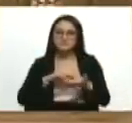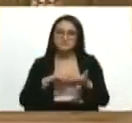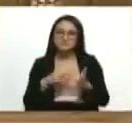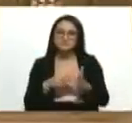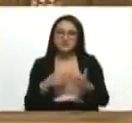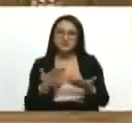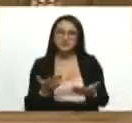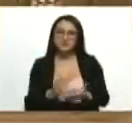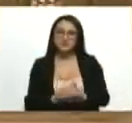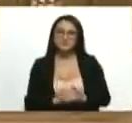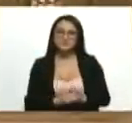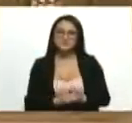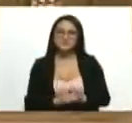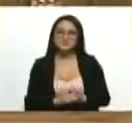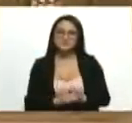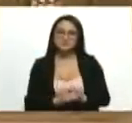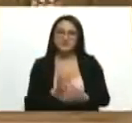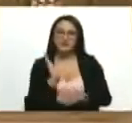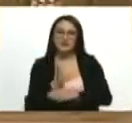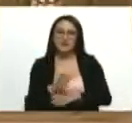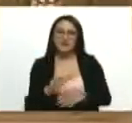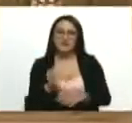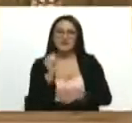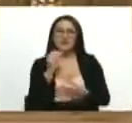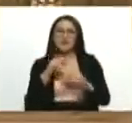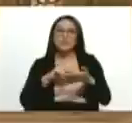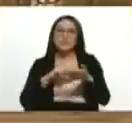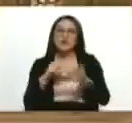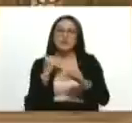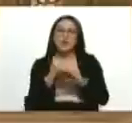configurado el delito de traición a la patria.